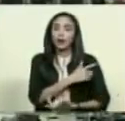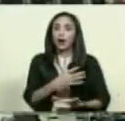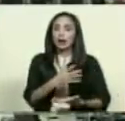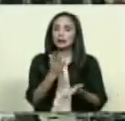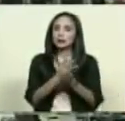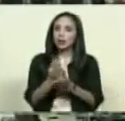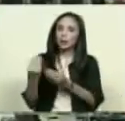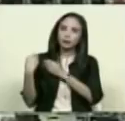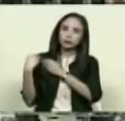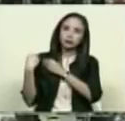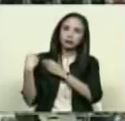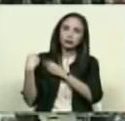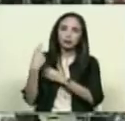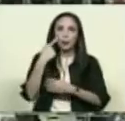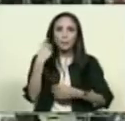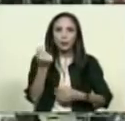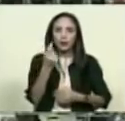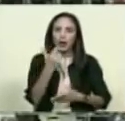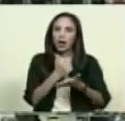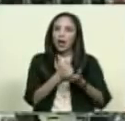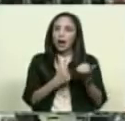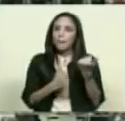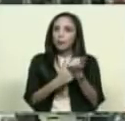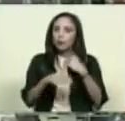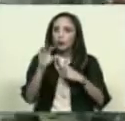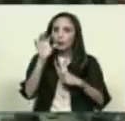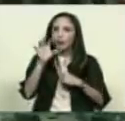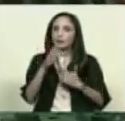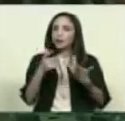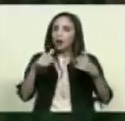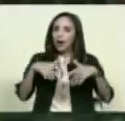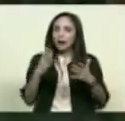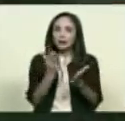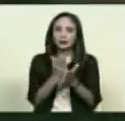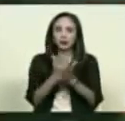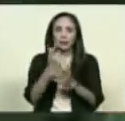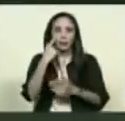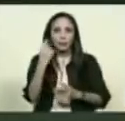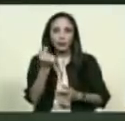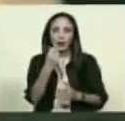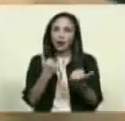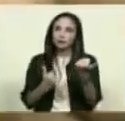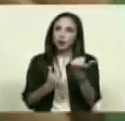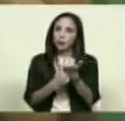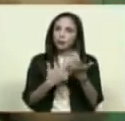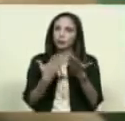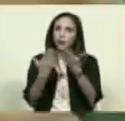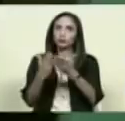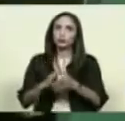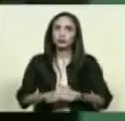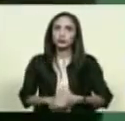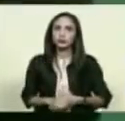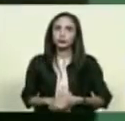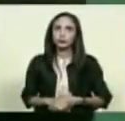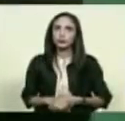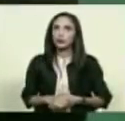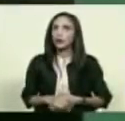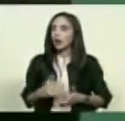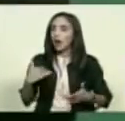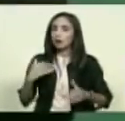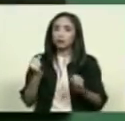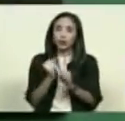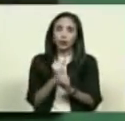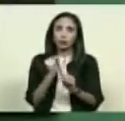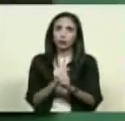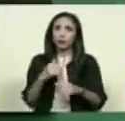patria para construir una Venezuela productiva, una Venezuela potencia, una Venezuela con capacidad de trabajo, pero a su